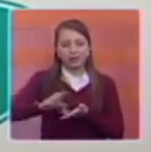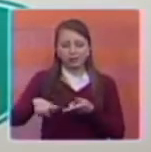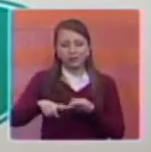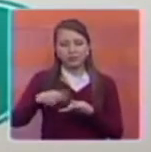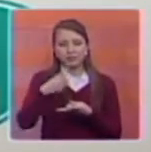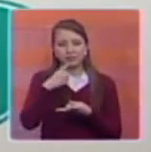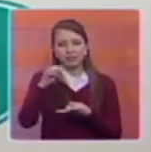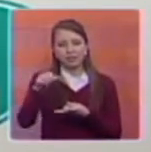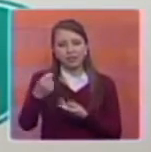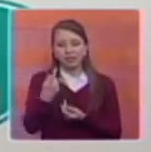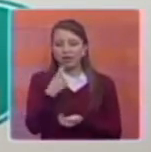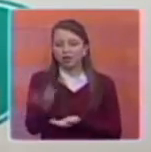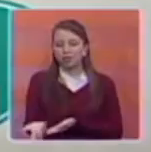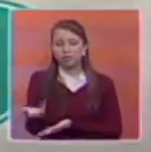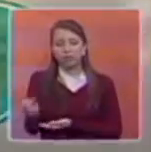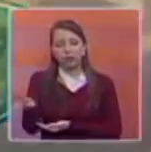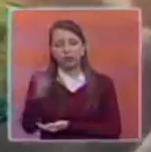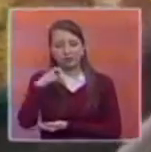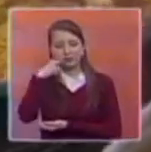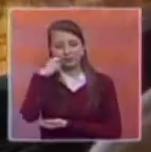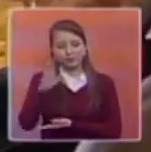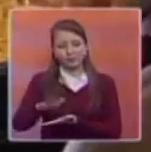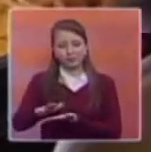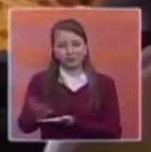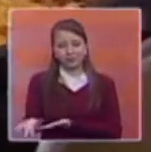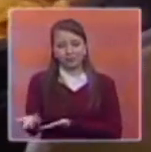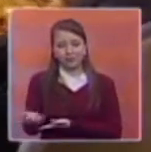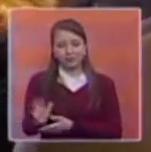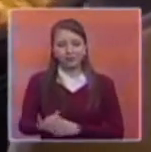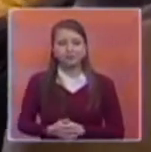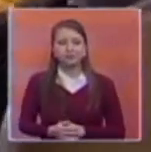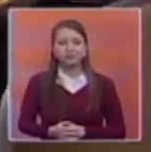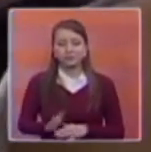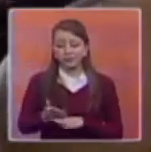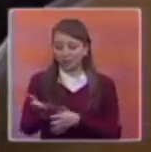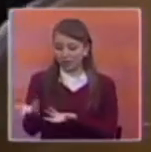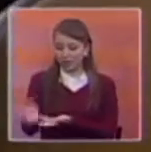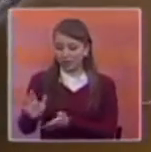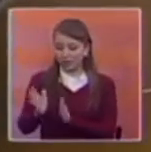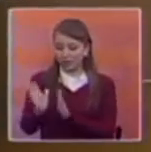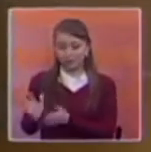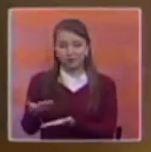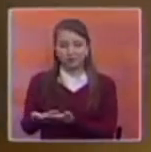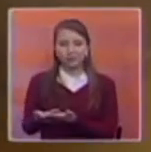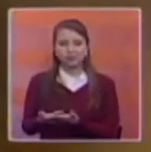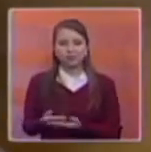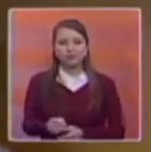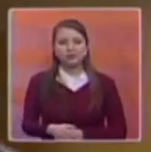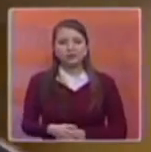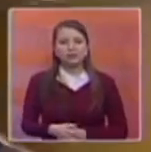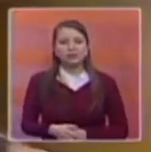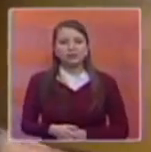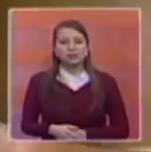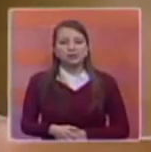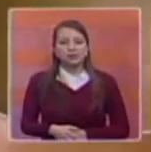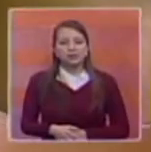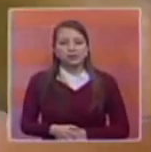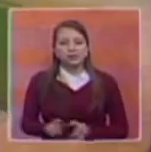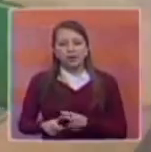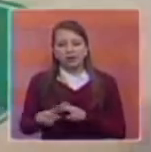¿no? Y ahí cocina sus carnes. Bueno, entonces las carnes que hemos cocinado ya vienen acá, a este punto donde se